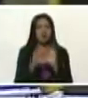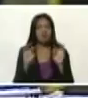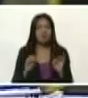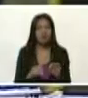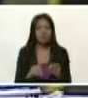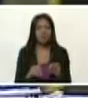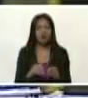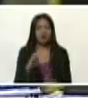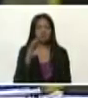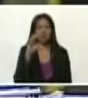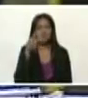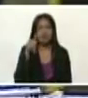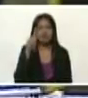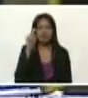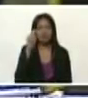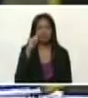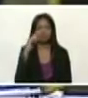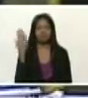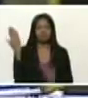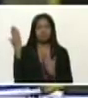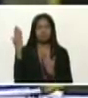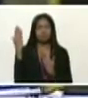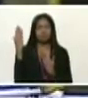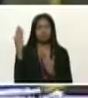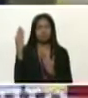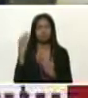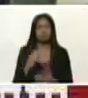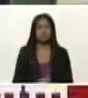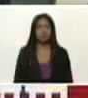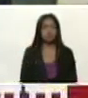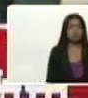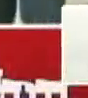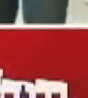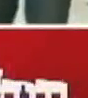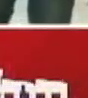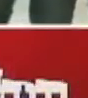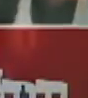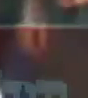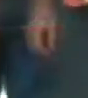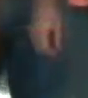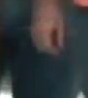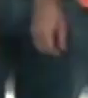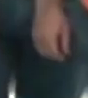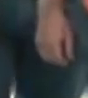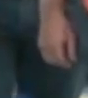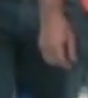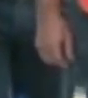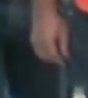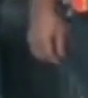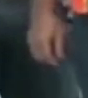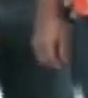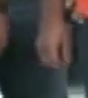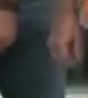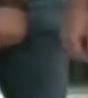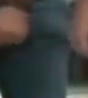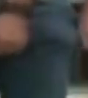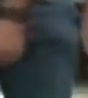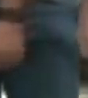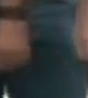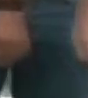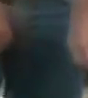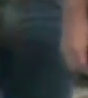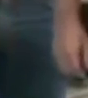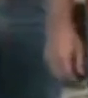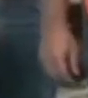los CPT. Adelante, compañero César Silva. Gracias por el pase. Nos encontramos en